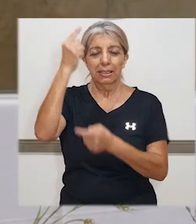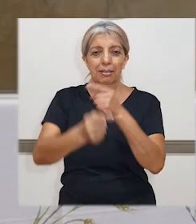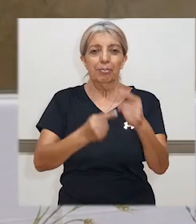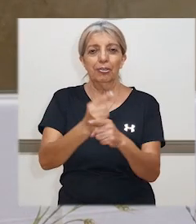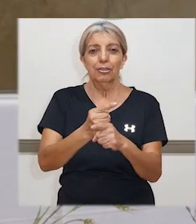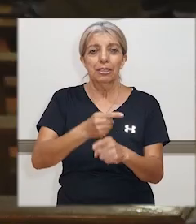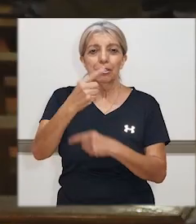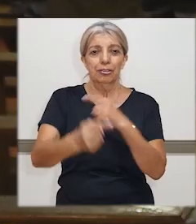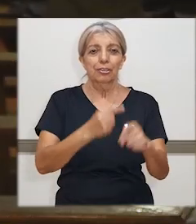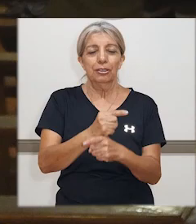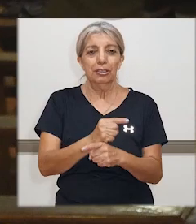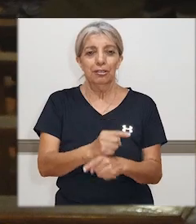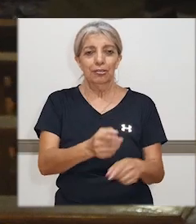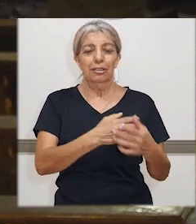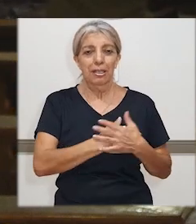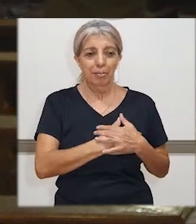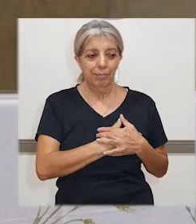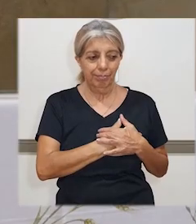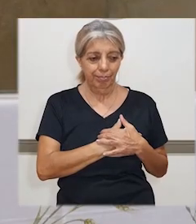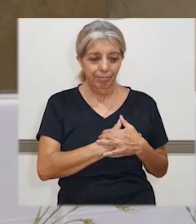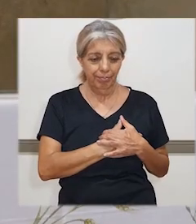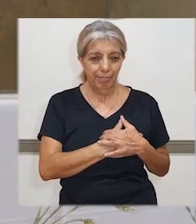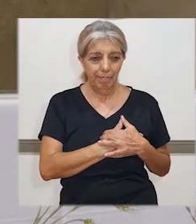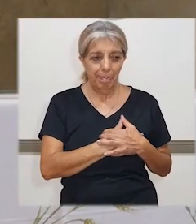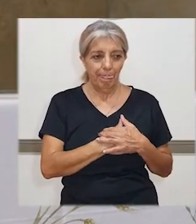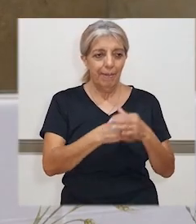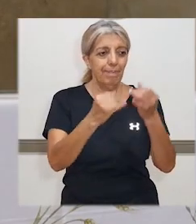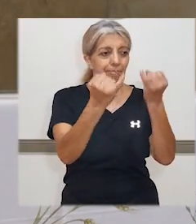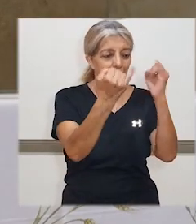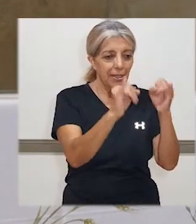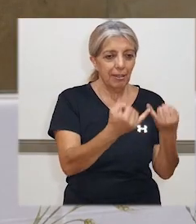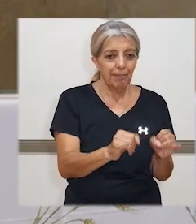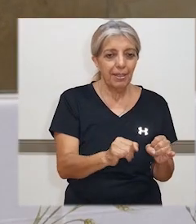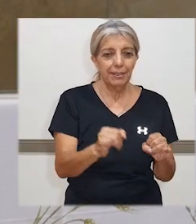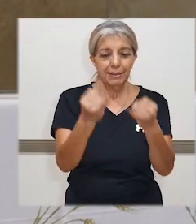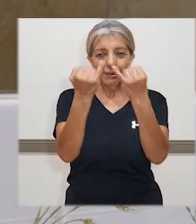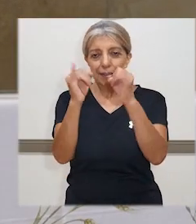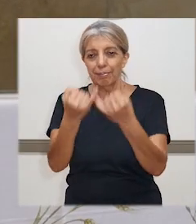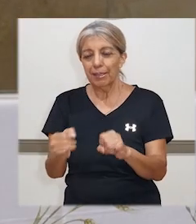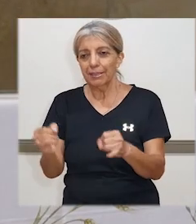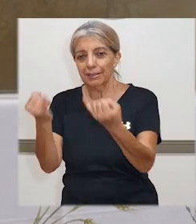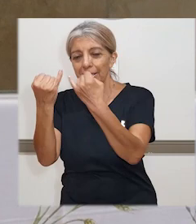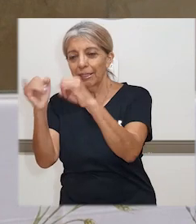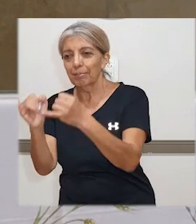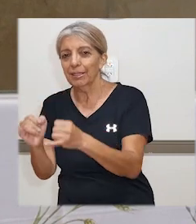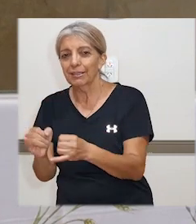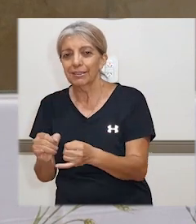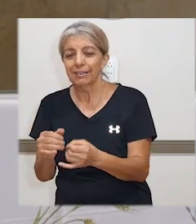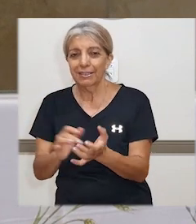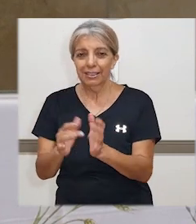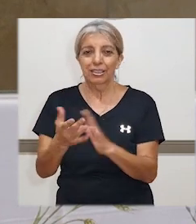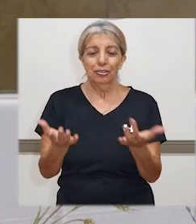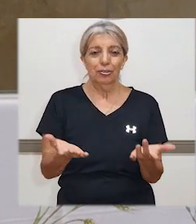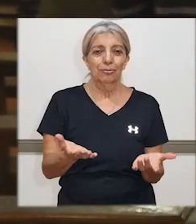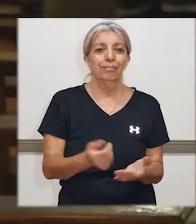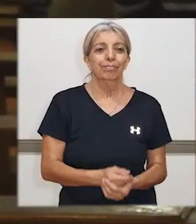siglos de los siglos. Amén. La paz que nos trae el buen pastor esté con ustedes. Y con tu espíritu. Como hermanos, nos damos la